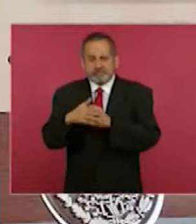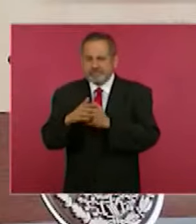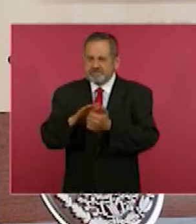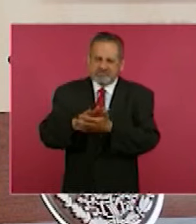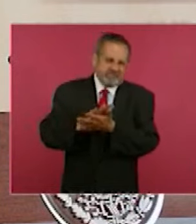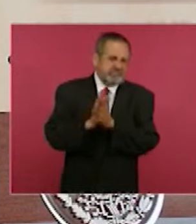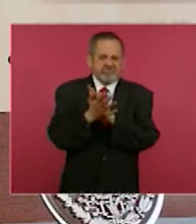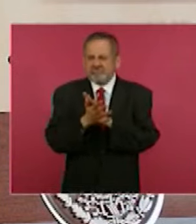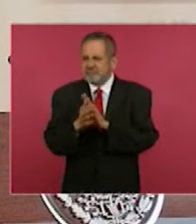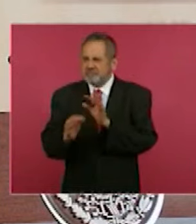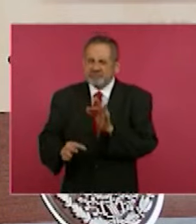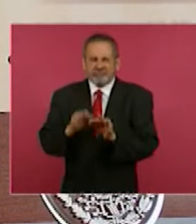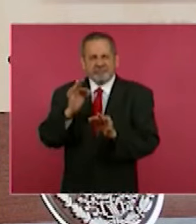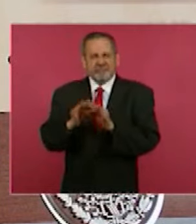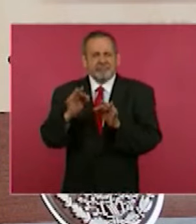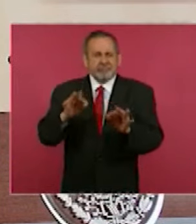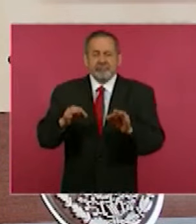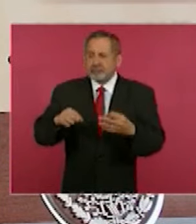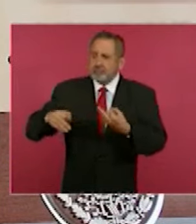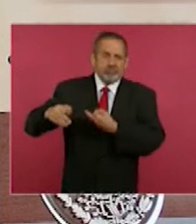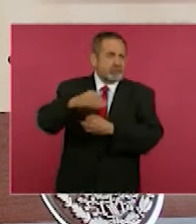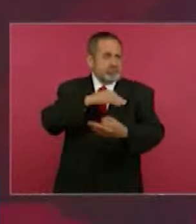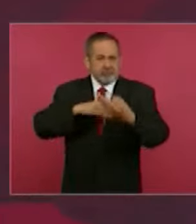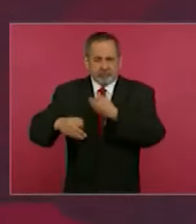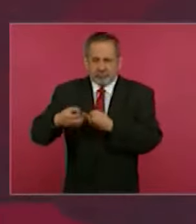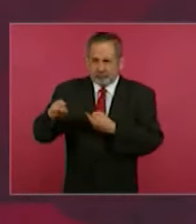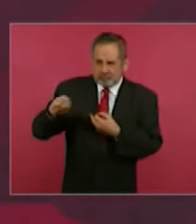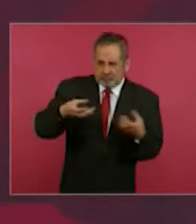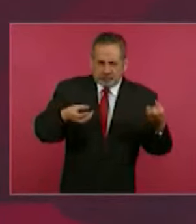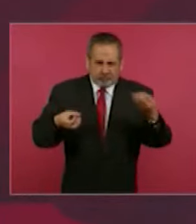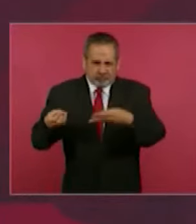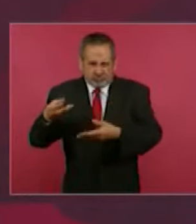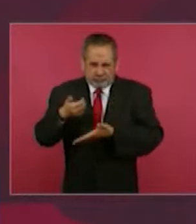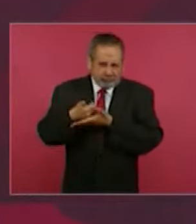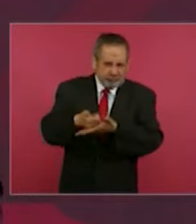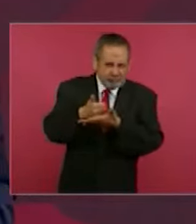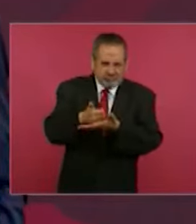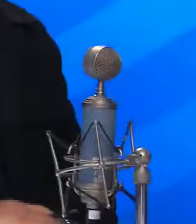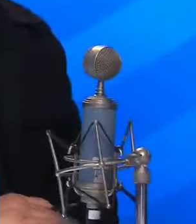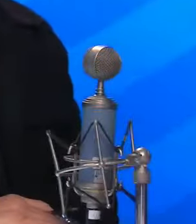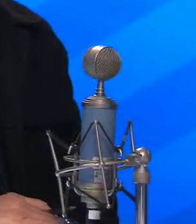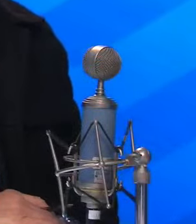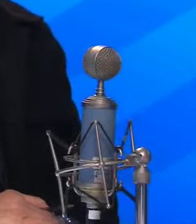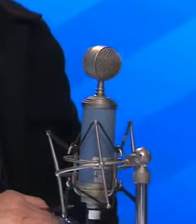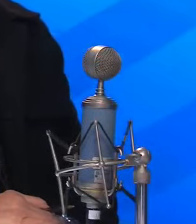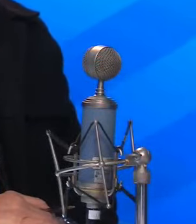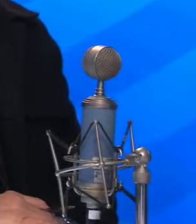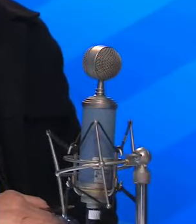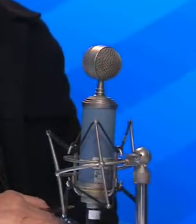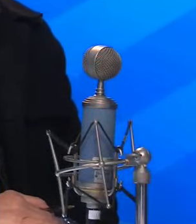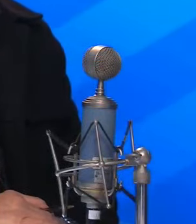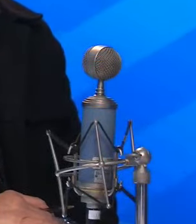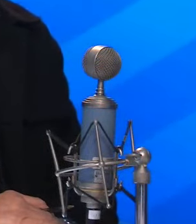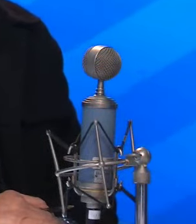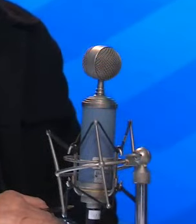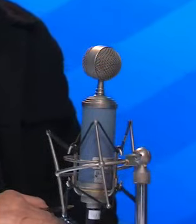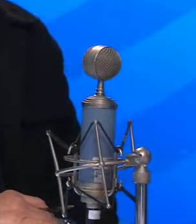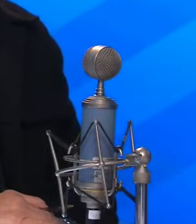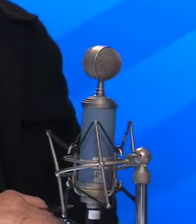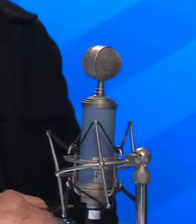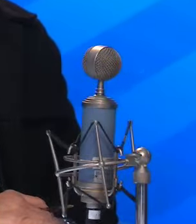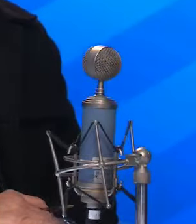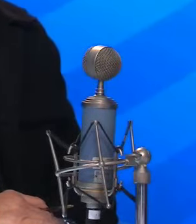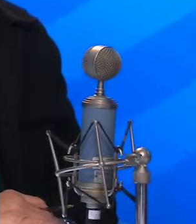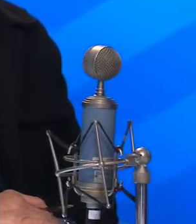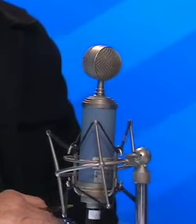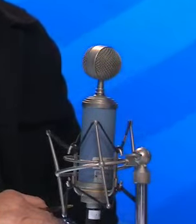también porque supuestamente, ya no sé qué fecha, ¿qué fecha es hoy? ¿Hoy es 6? No. Hoy es 6. En 14 días comienza